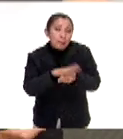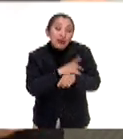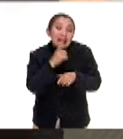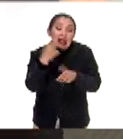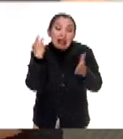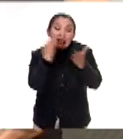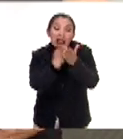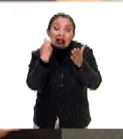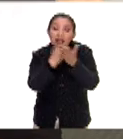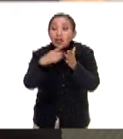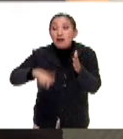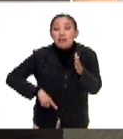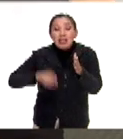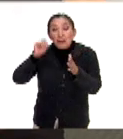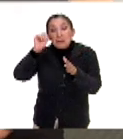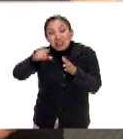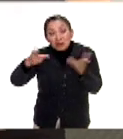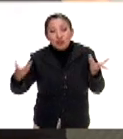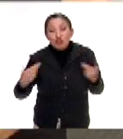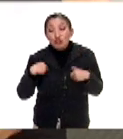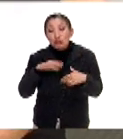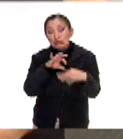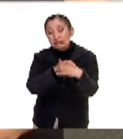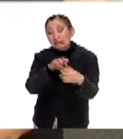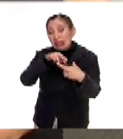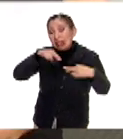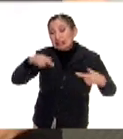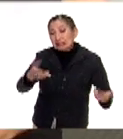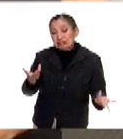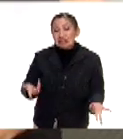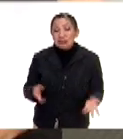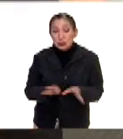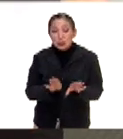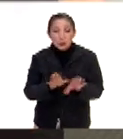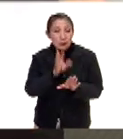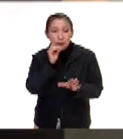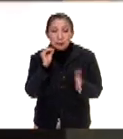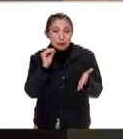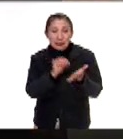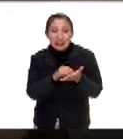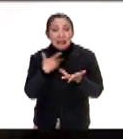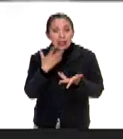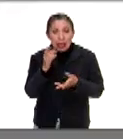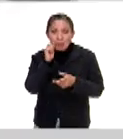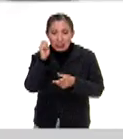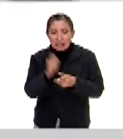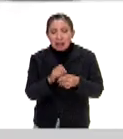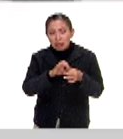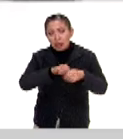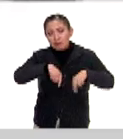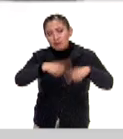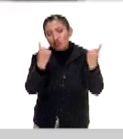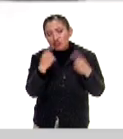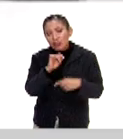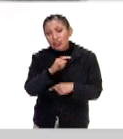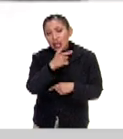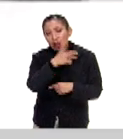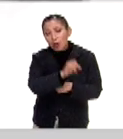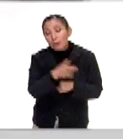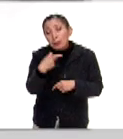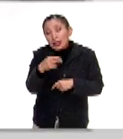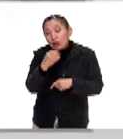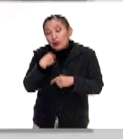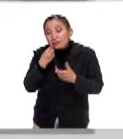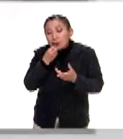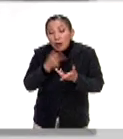porque criticas a gobiernos con el que nosotros tenemos relaciones diplomáticas, que le valió la amistad con Diego Rivera eso. Pero él tuvo